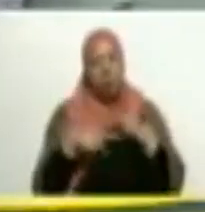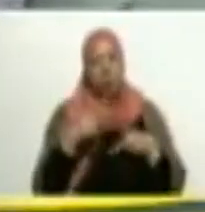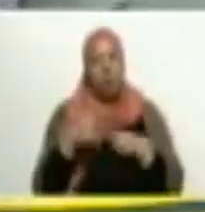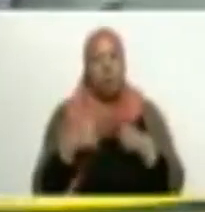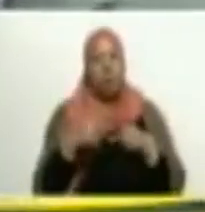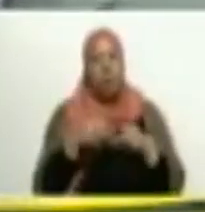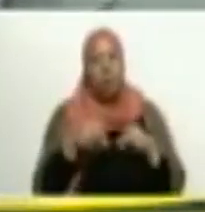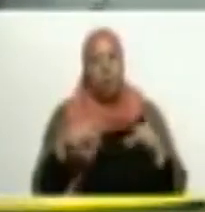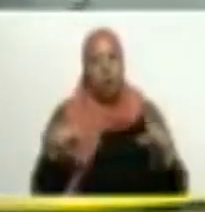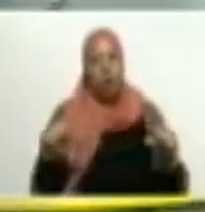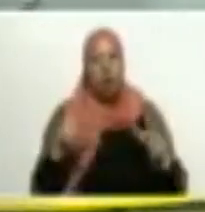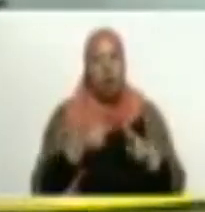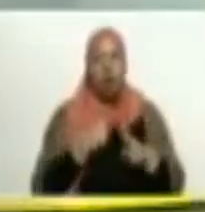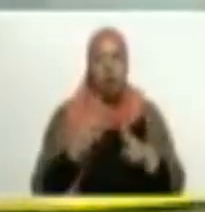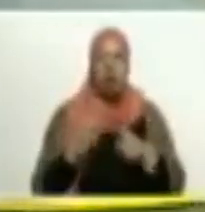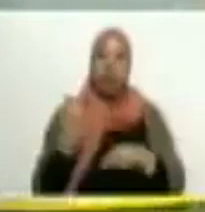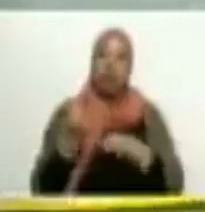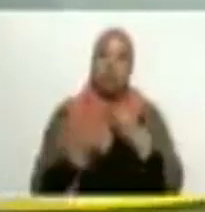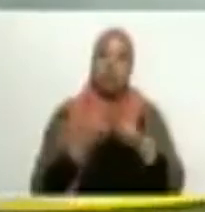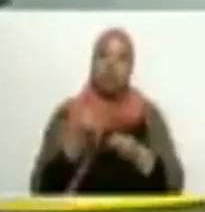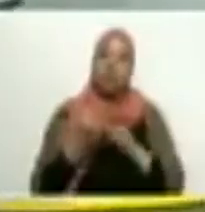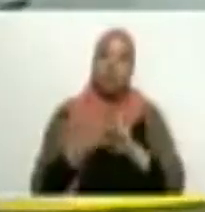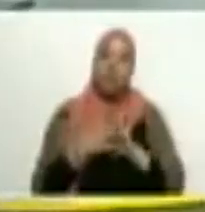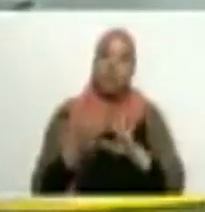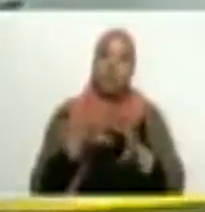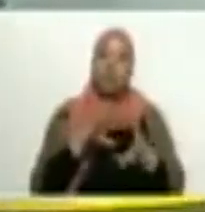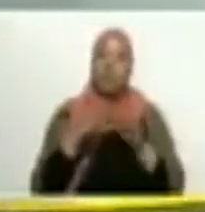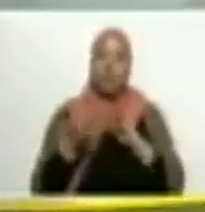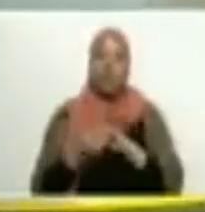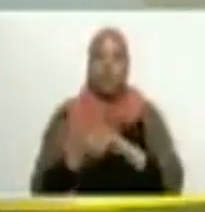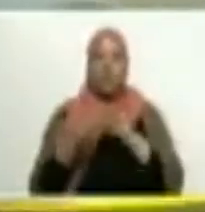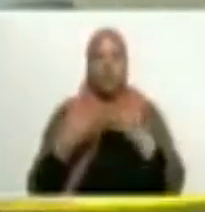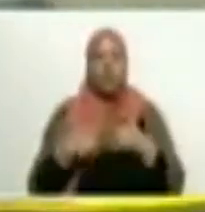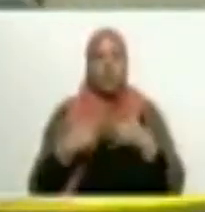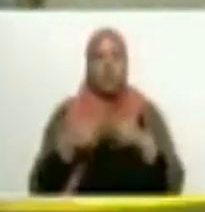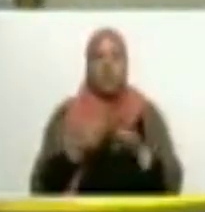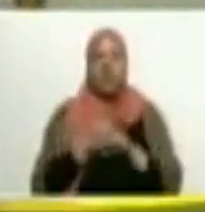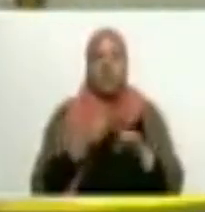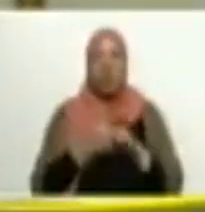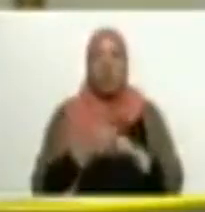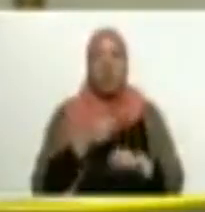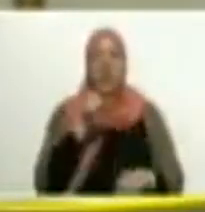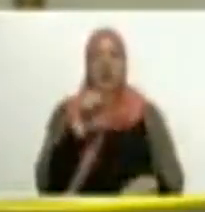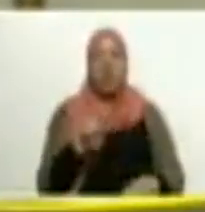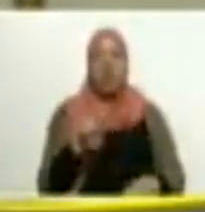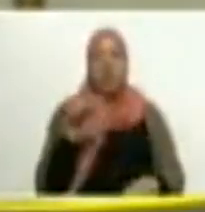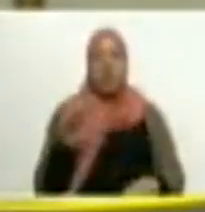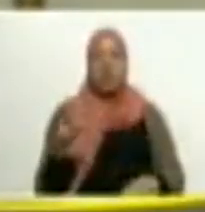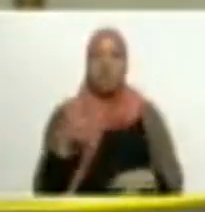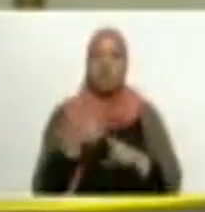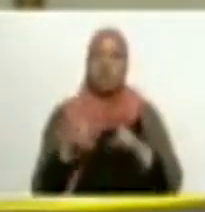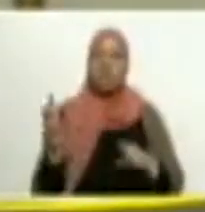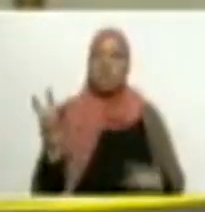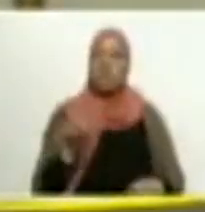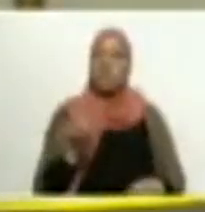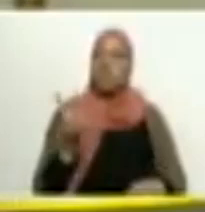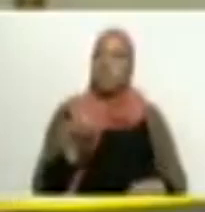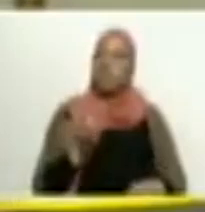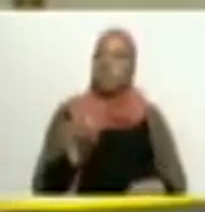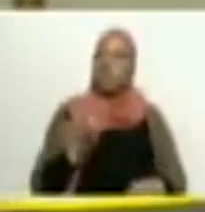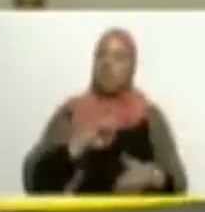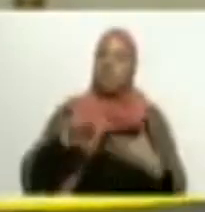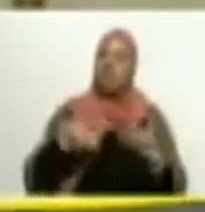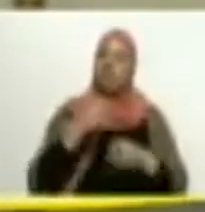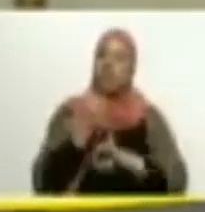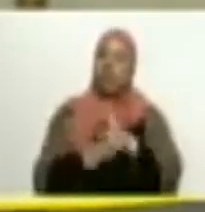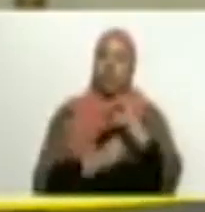agrícola. Entonces podemos hacer un eje de transformación industrial para que las personas desde otros países, inversionistas nacionales e